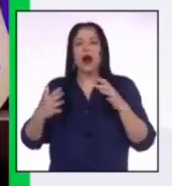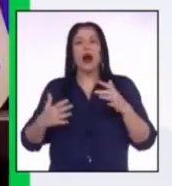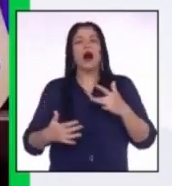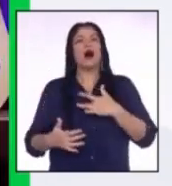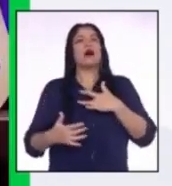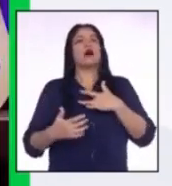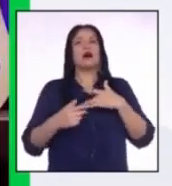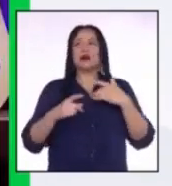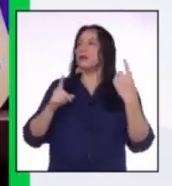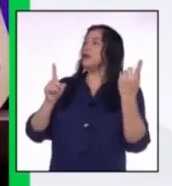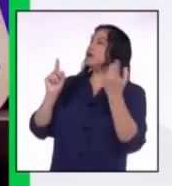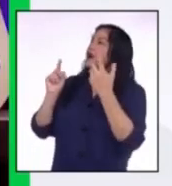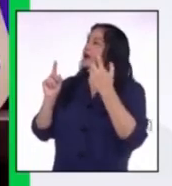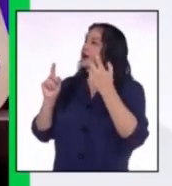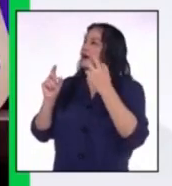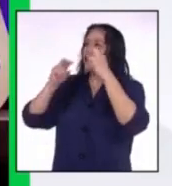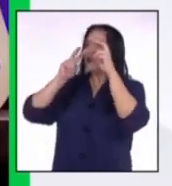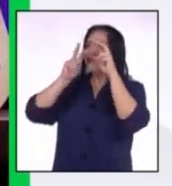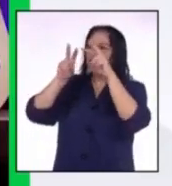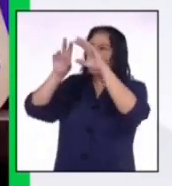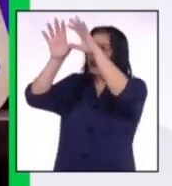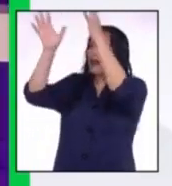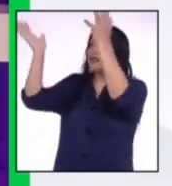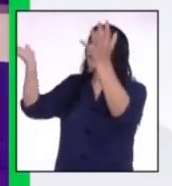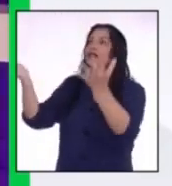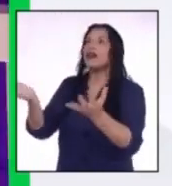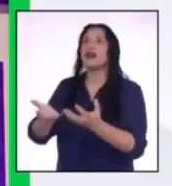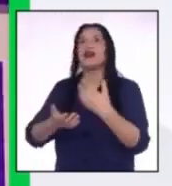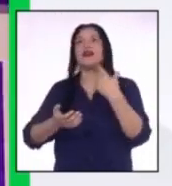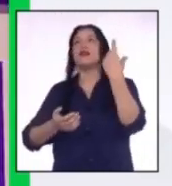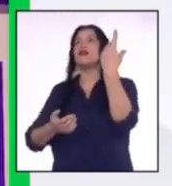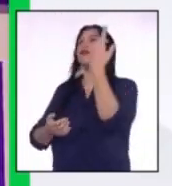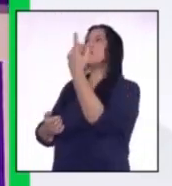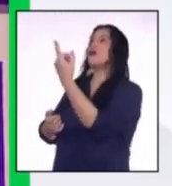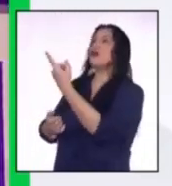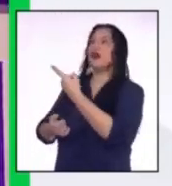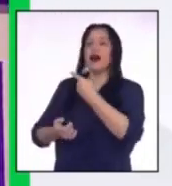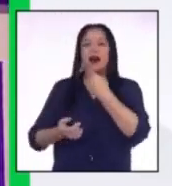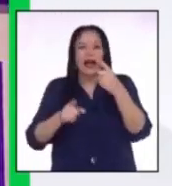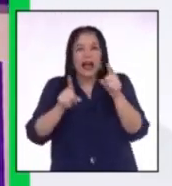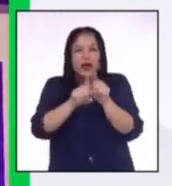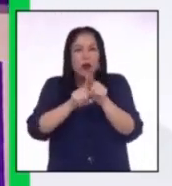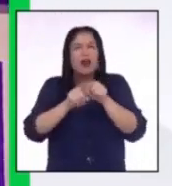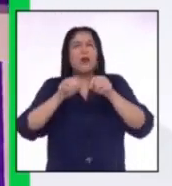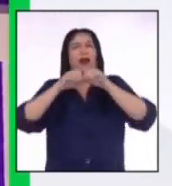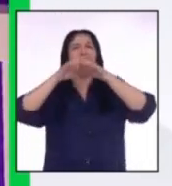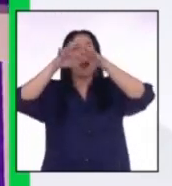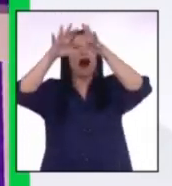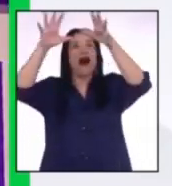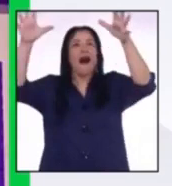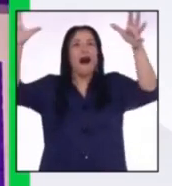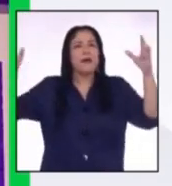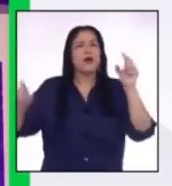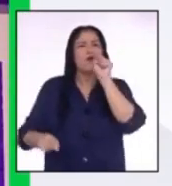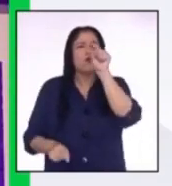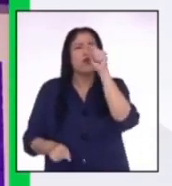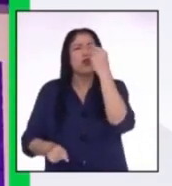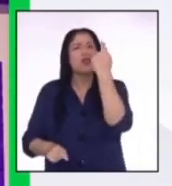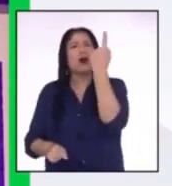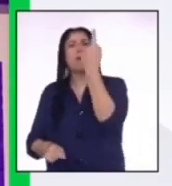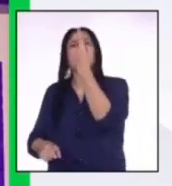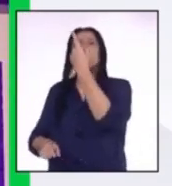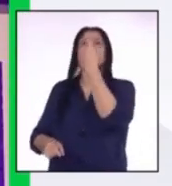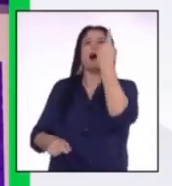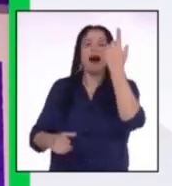es voltear y ver la tierra flotando en el medio del espacio y ver la tierra como un puntito azul pálido flotando en el medio la inmensidad